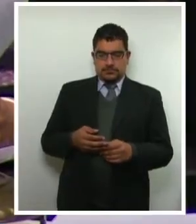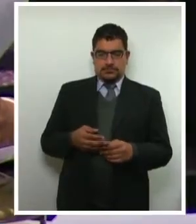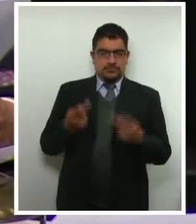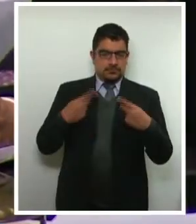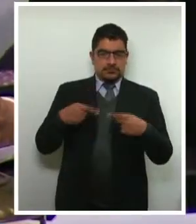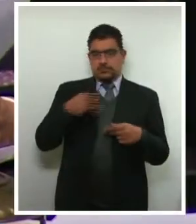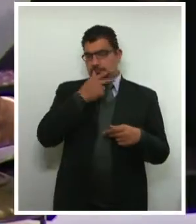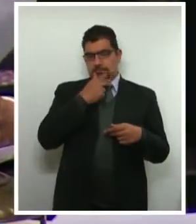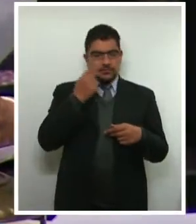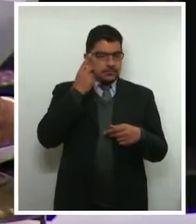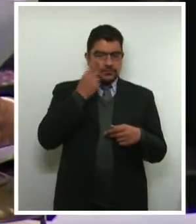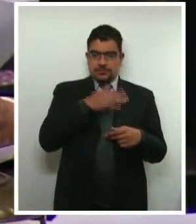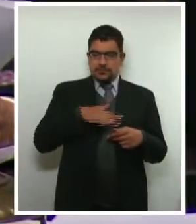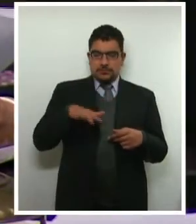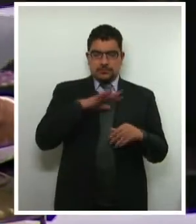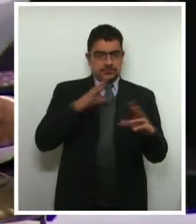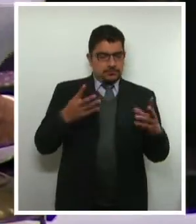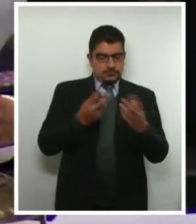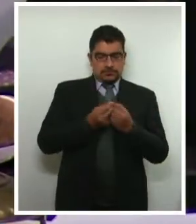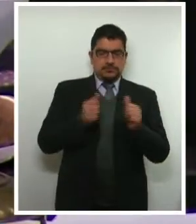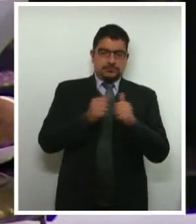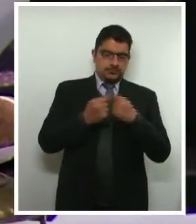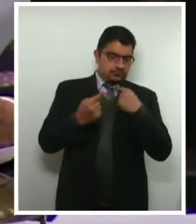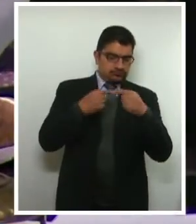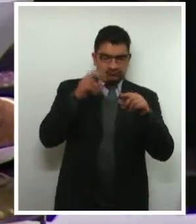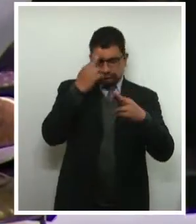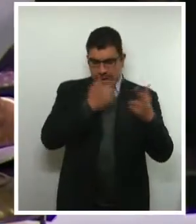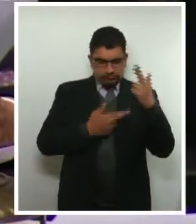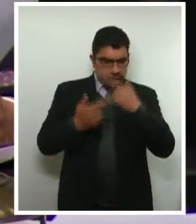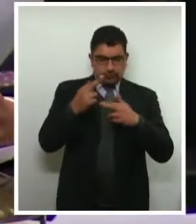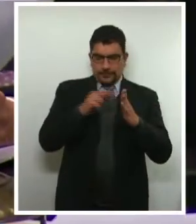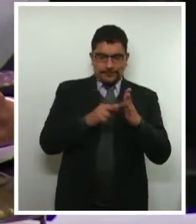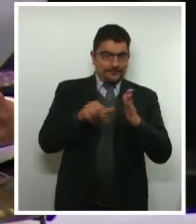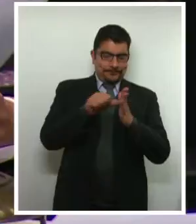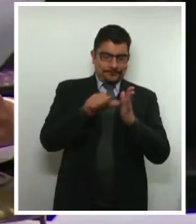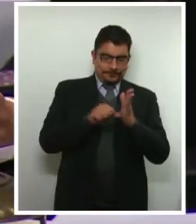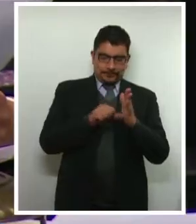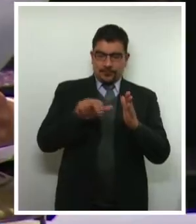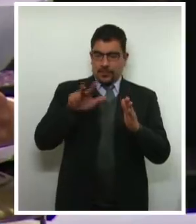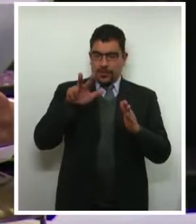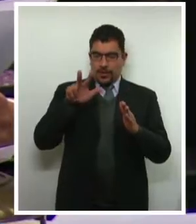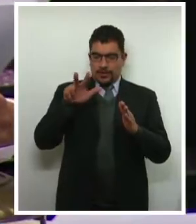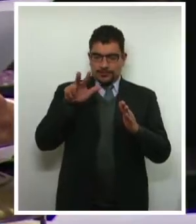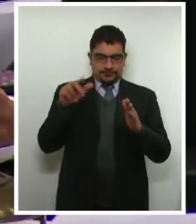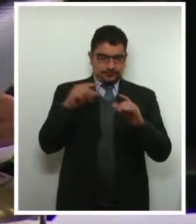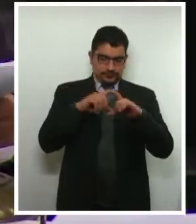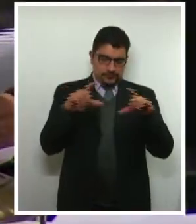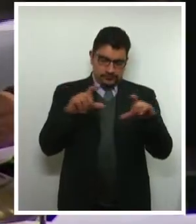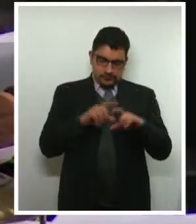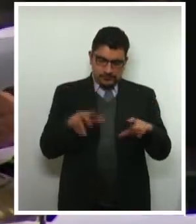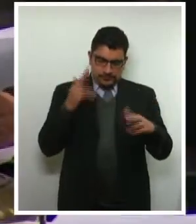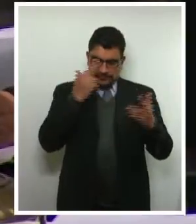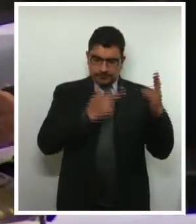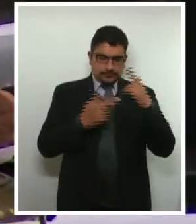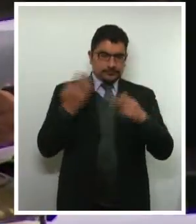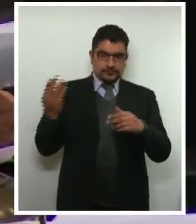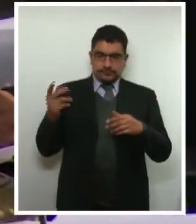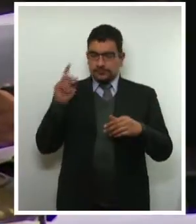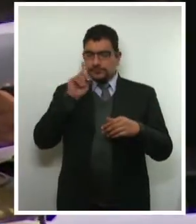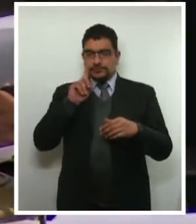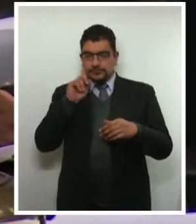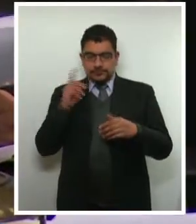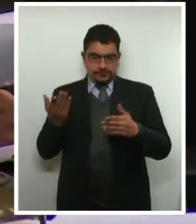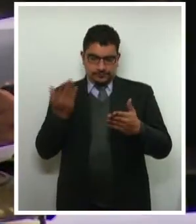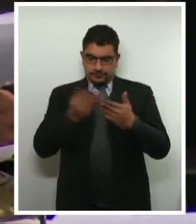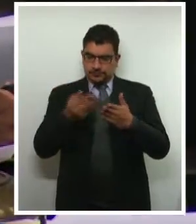los diputados que estuvieron viendo el 18º que revisen esto que está